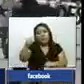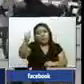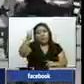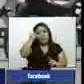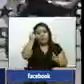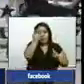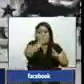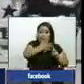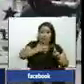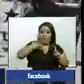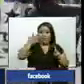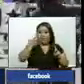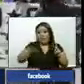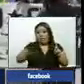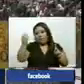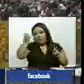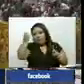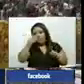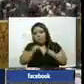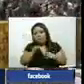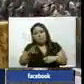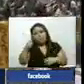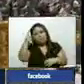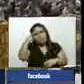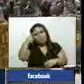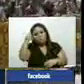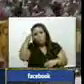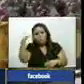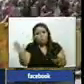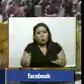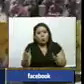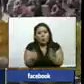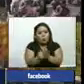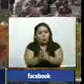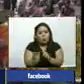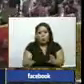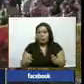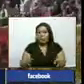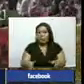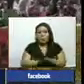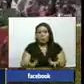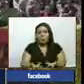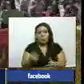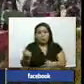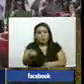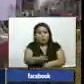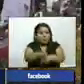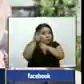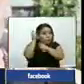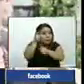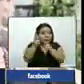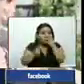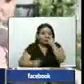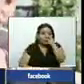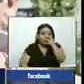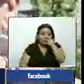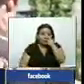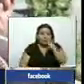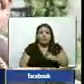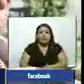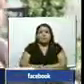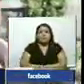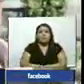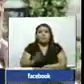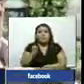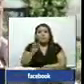del mandatario, diversos actores políticos consideraron que no había otra alternativa. Los manifestantes opinaron. Me acabo de enterar